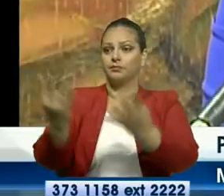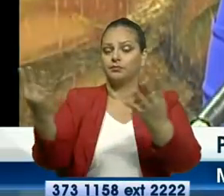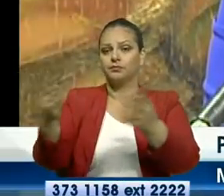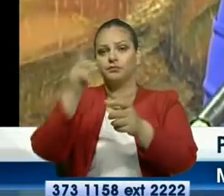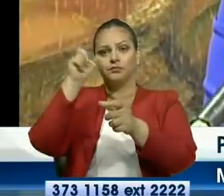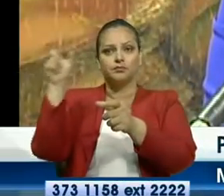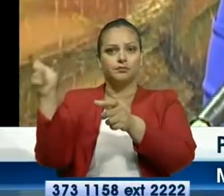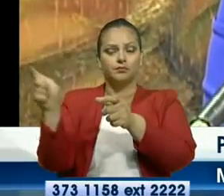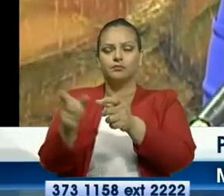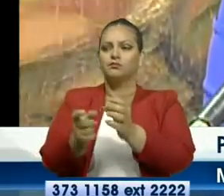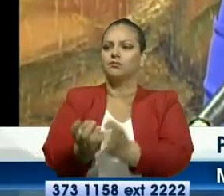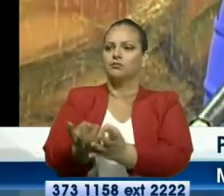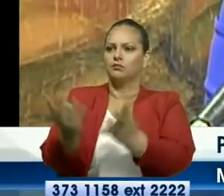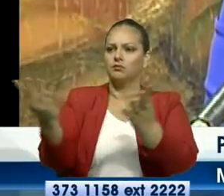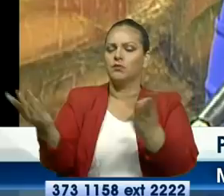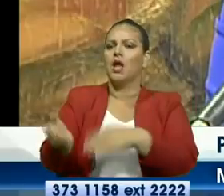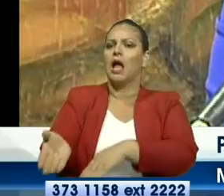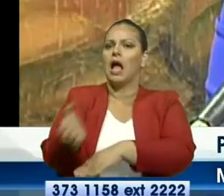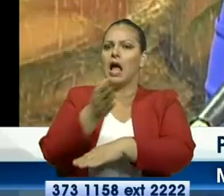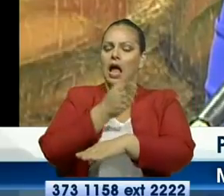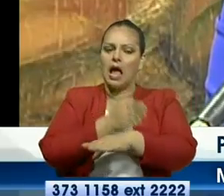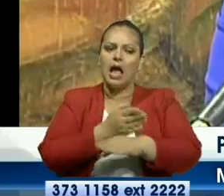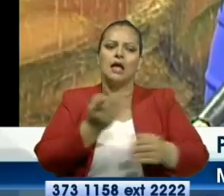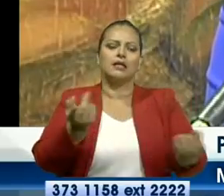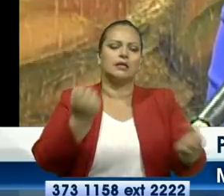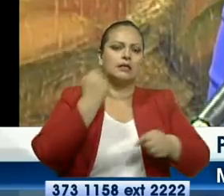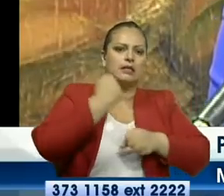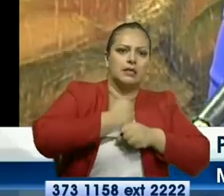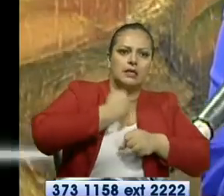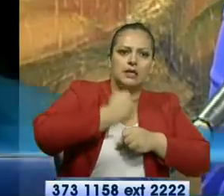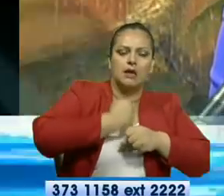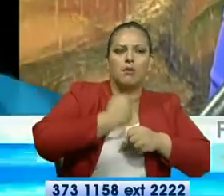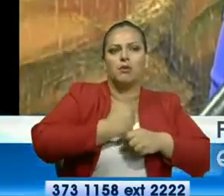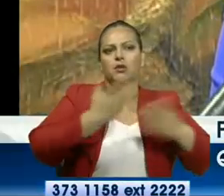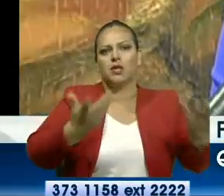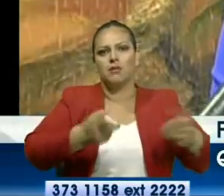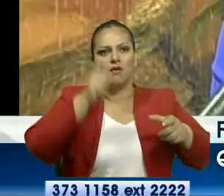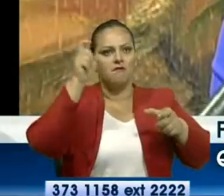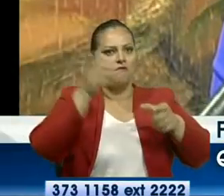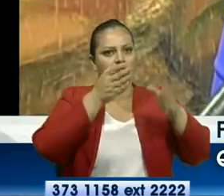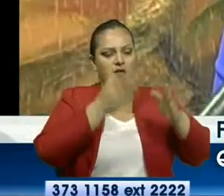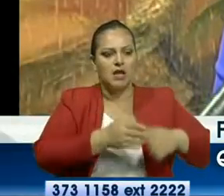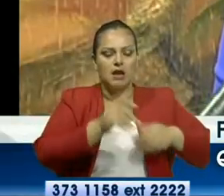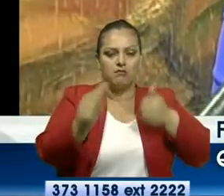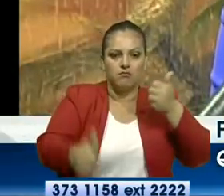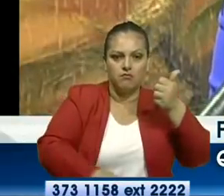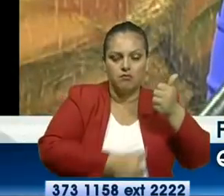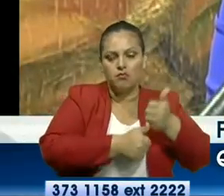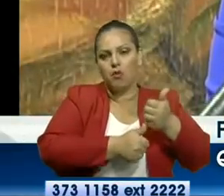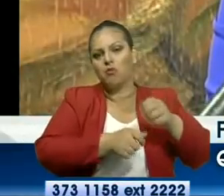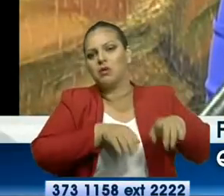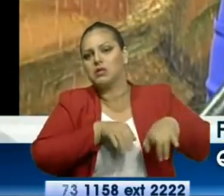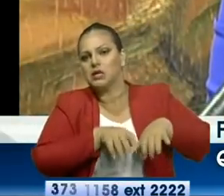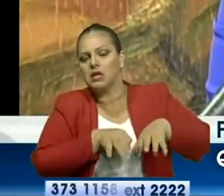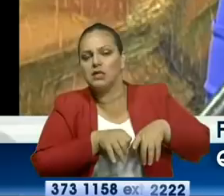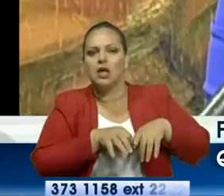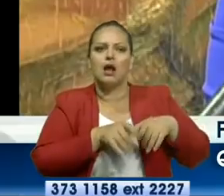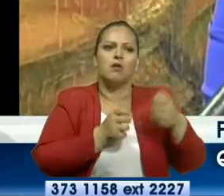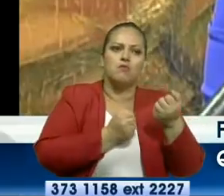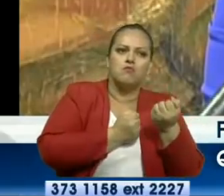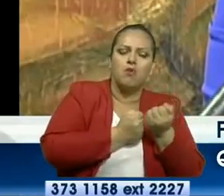venimos desde auxiliares de servicio, asistentes, secretarios y ahora fiscales. Y en el último concurso